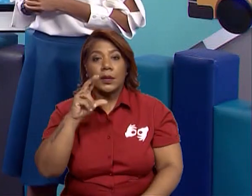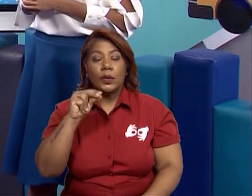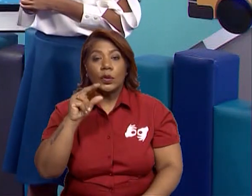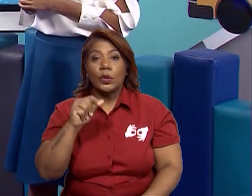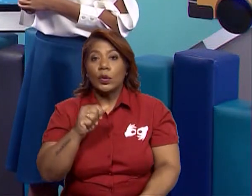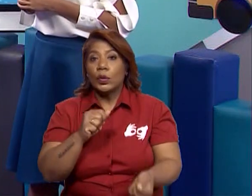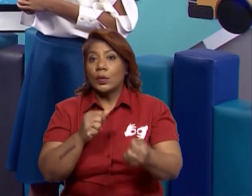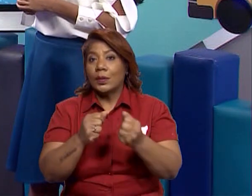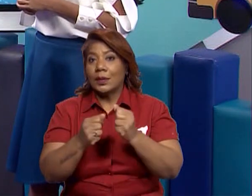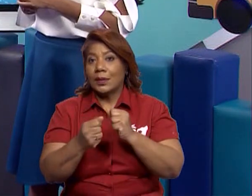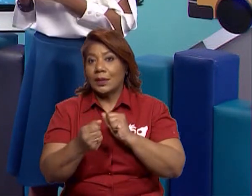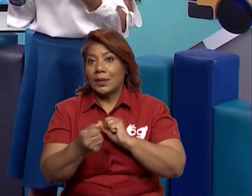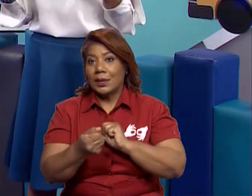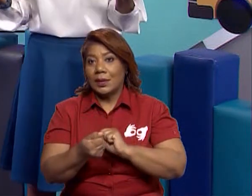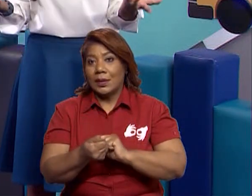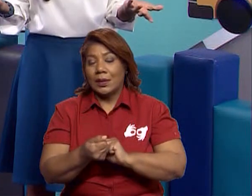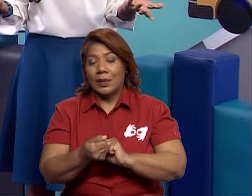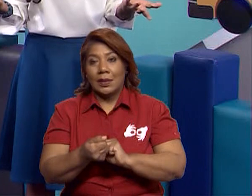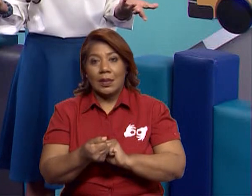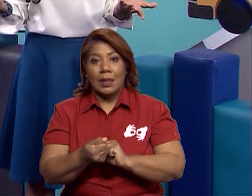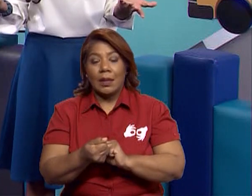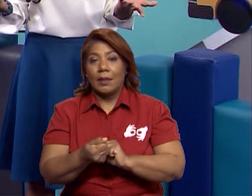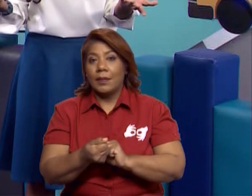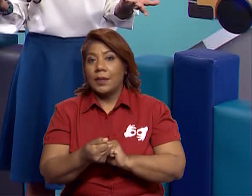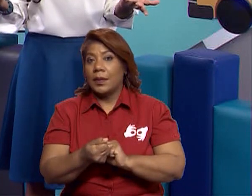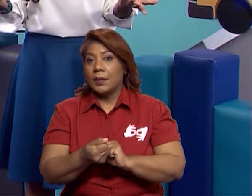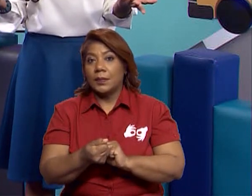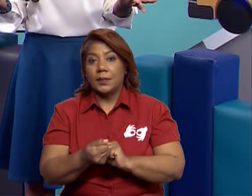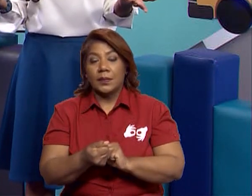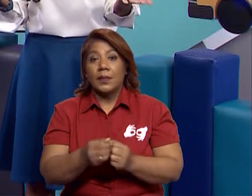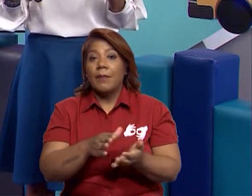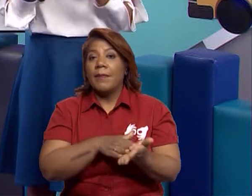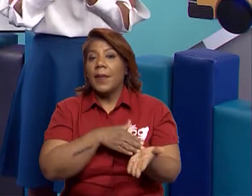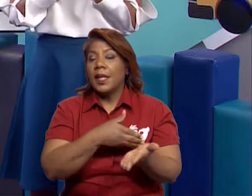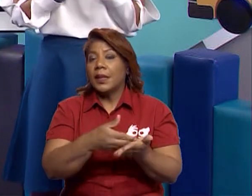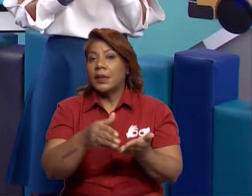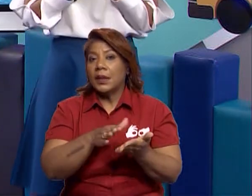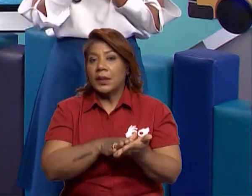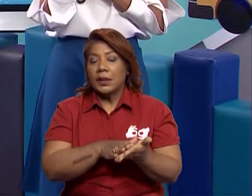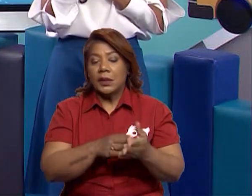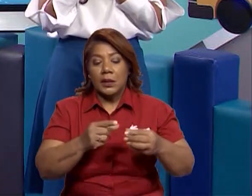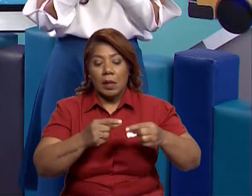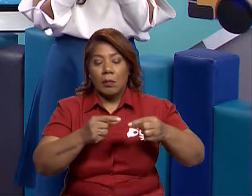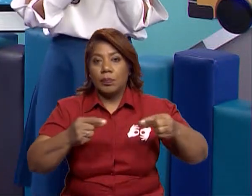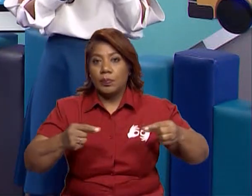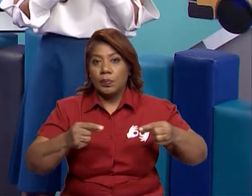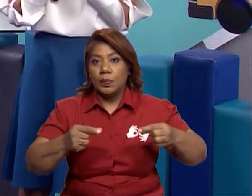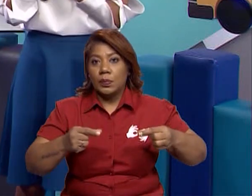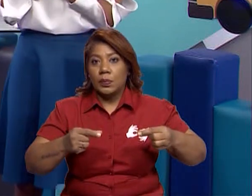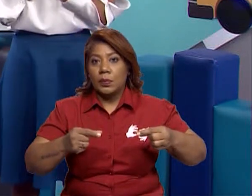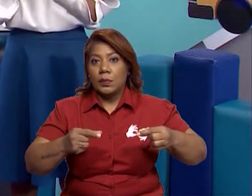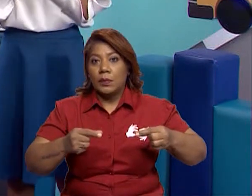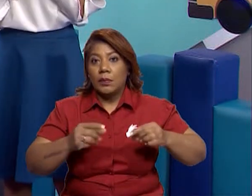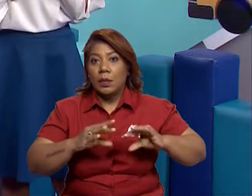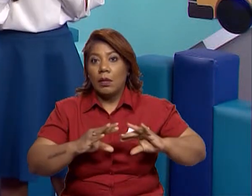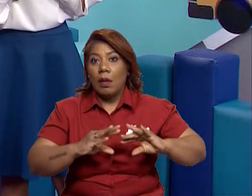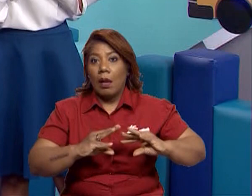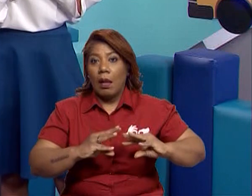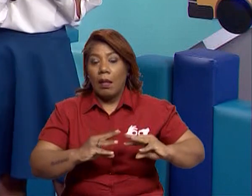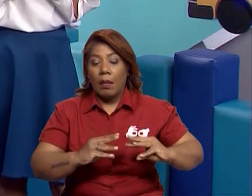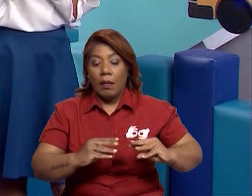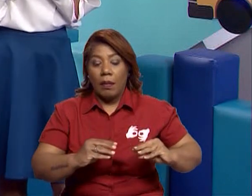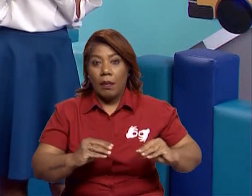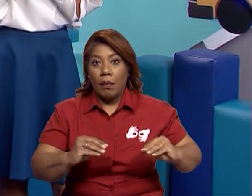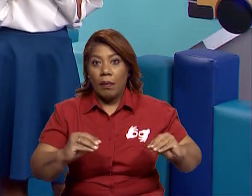la masa. Cambia su aspecto. No cambia. Ve, la masa se mantiene, ¿sí? Para que ustedes sepan, como